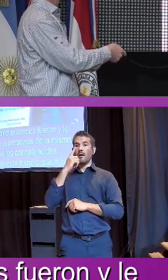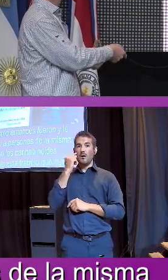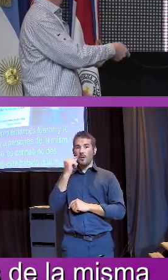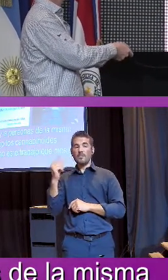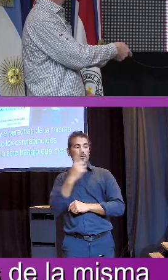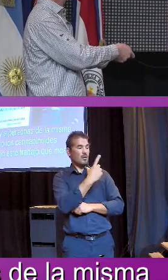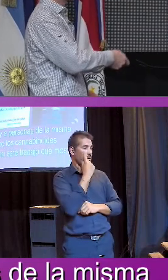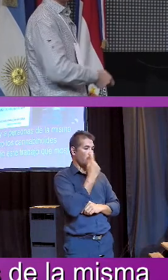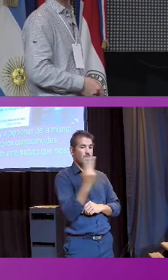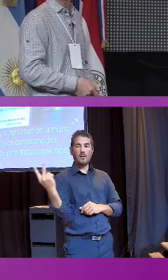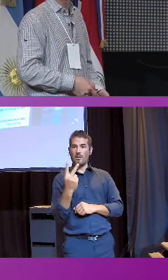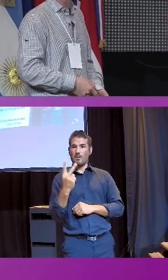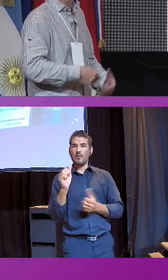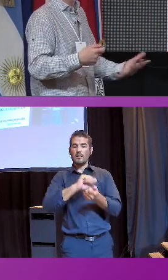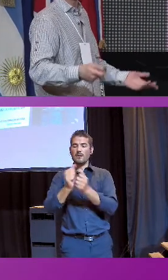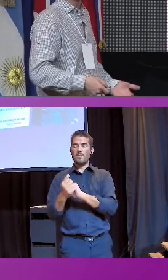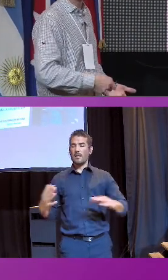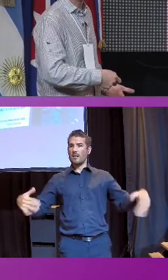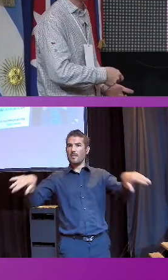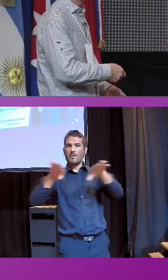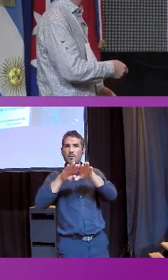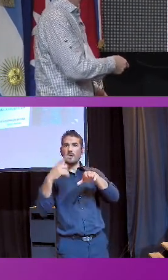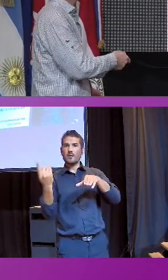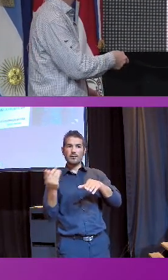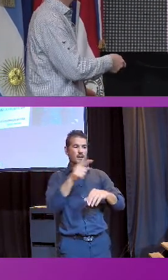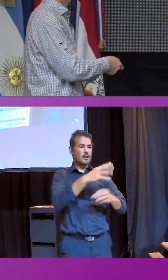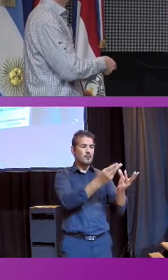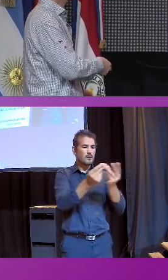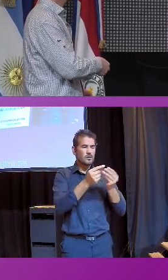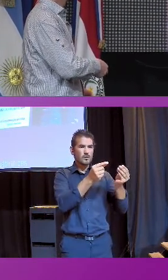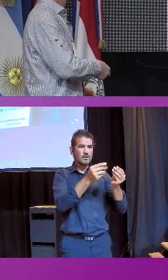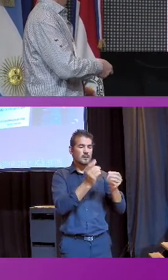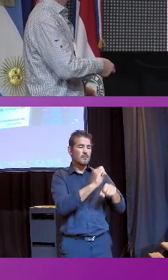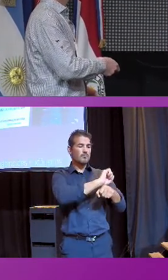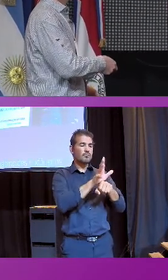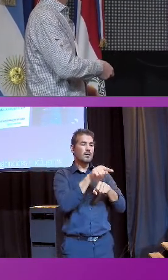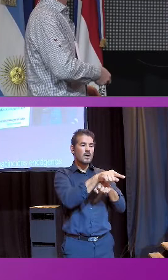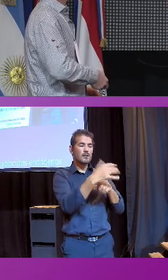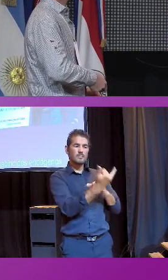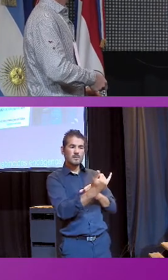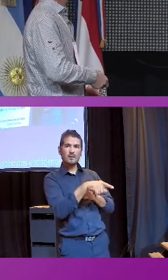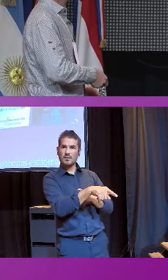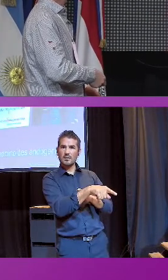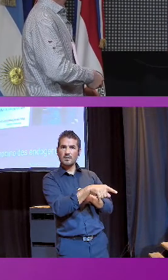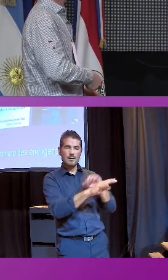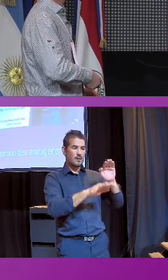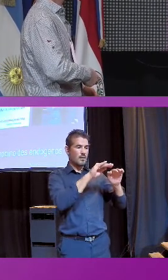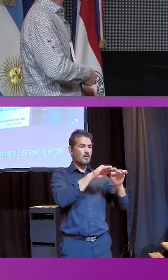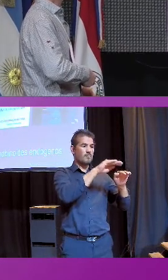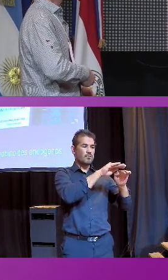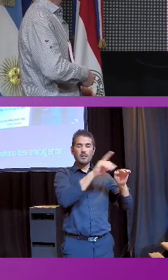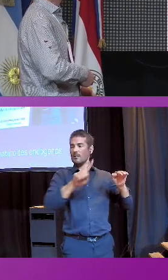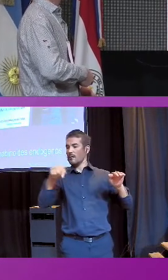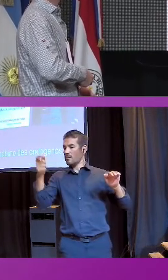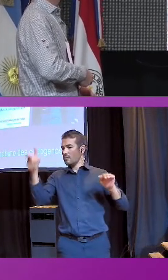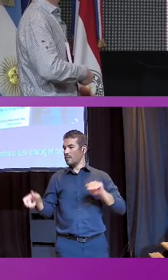de anandamida, ¿sí?, que es uno de los más abundantes cannabinoides endógenos, más disminuido